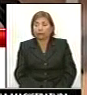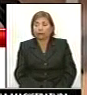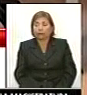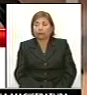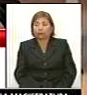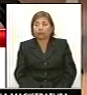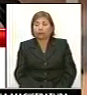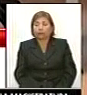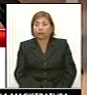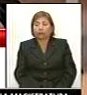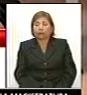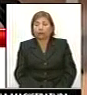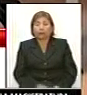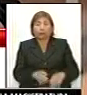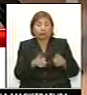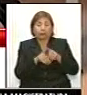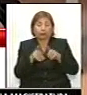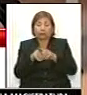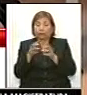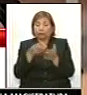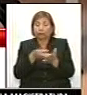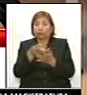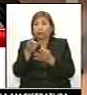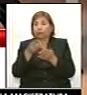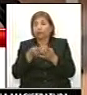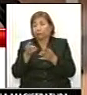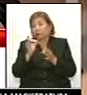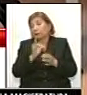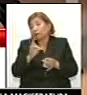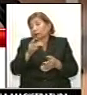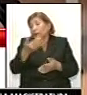que el mismo método lo deben haber utilizado